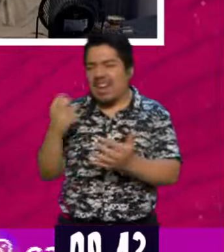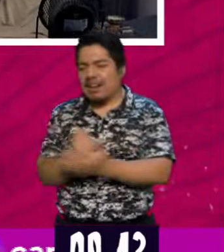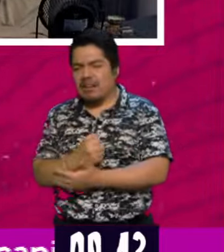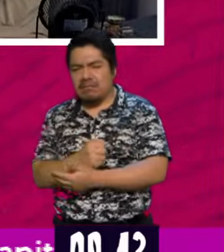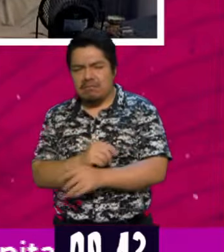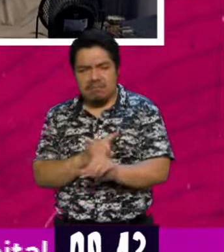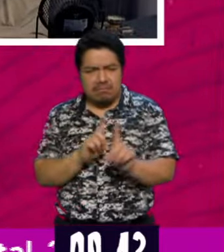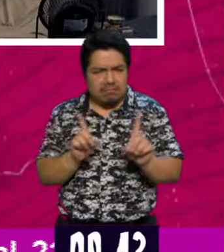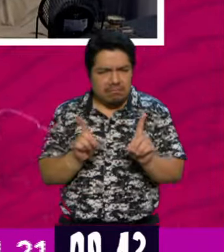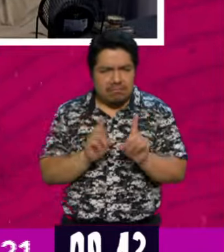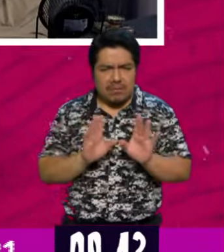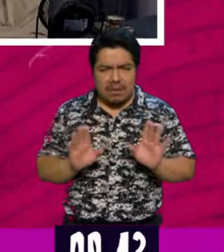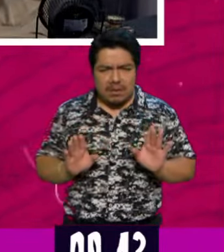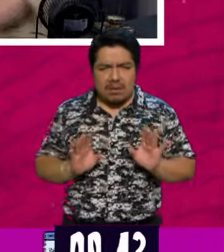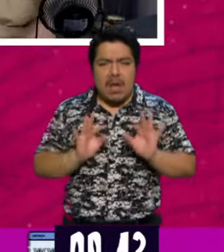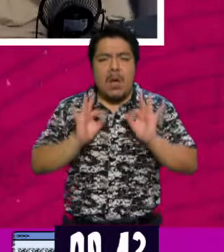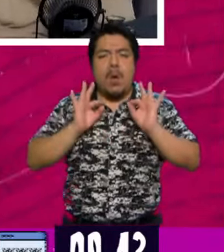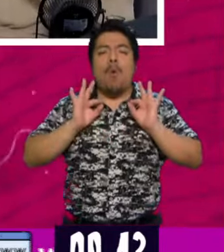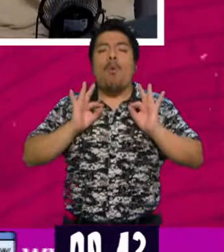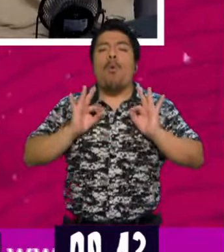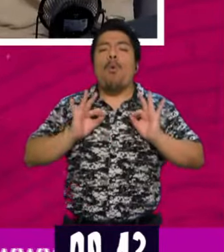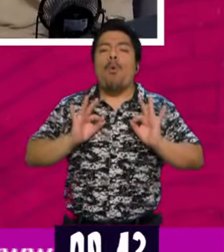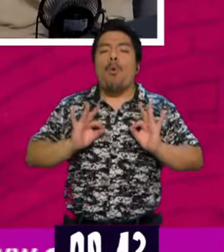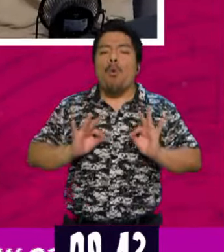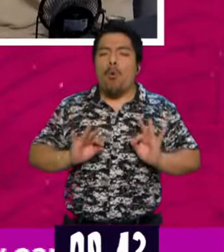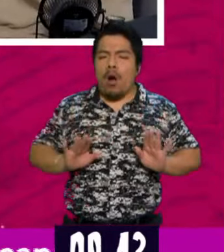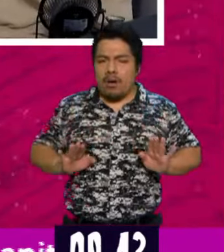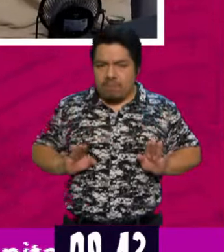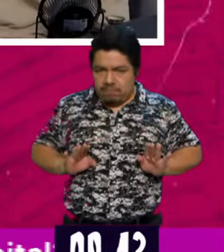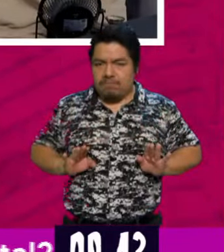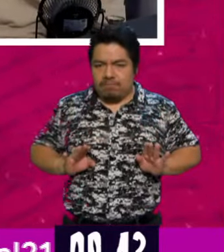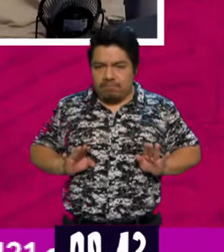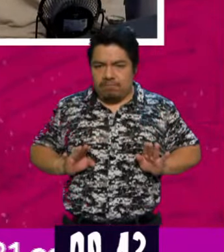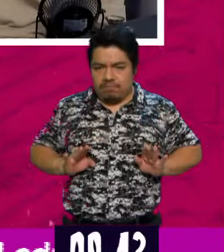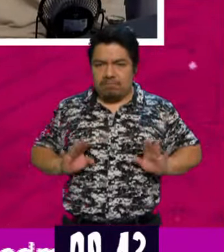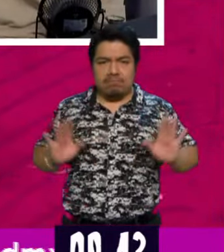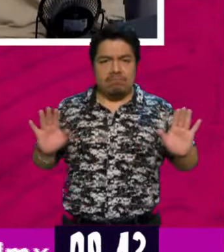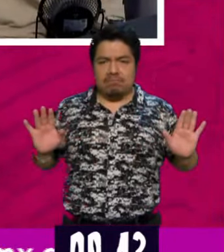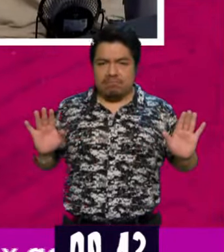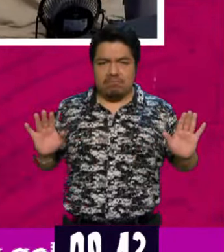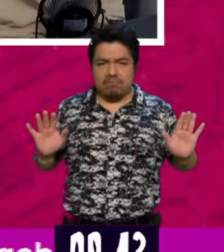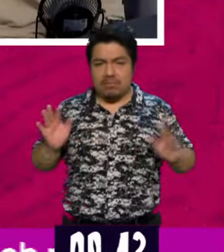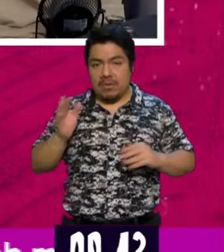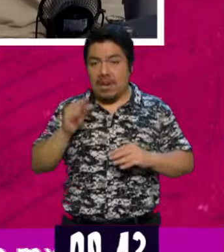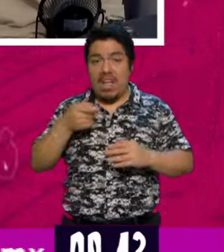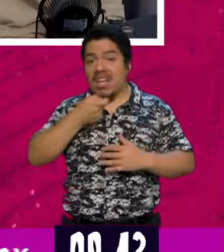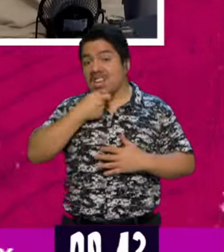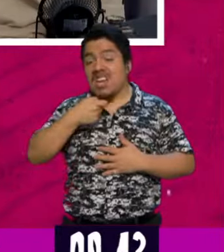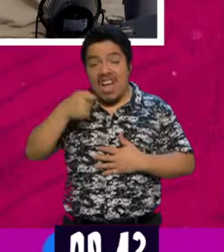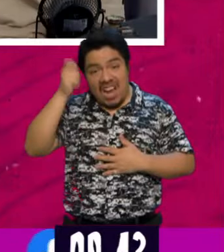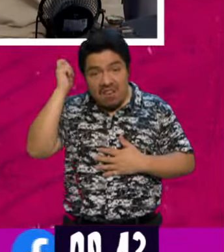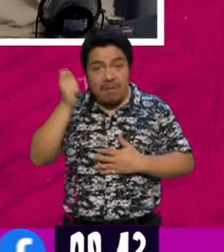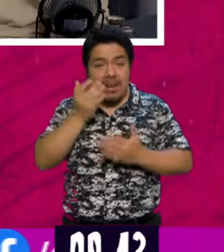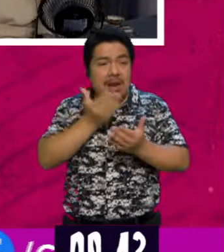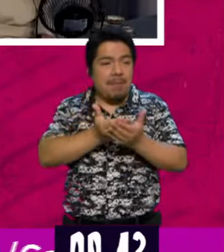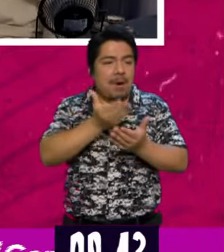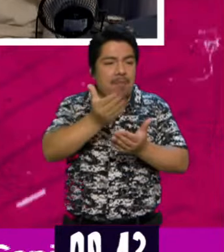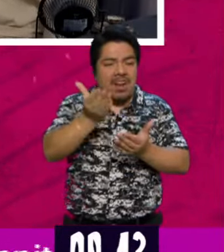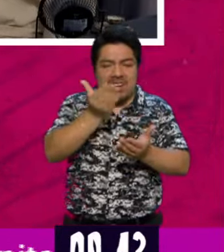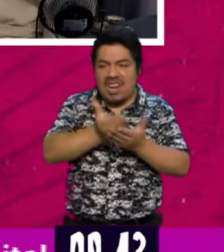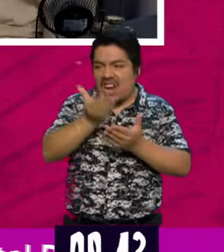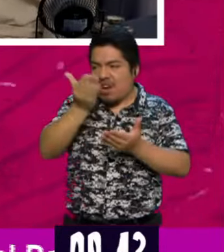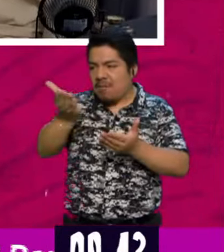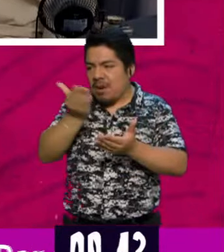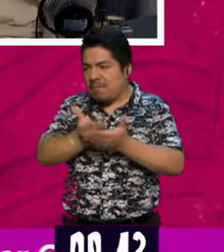una posición, sí, ética, escrupulosa. Oye, y la campaña nunca fue de atacar a nadie, ¿eh? No, nunca. Jamás propuesta, atacó. Propuesta.